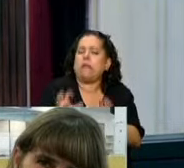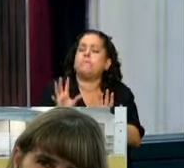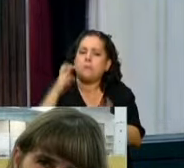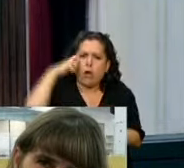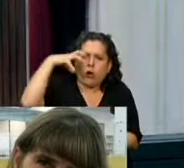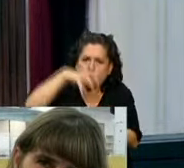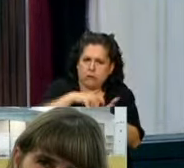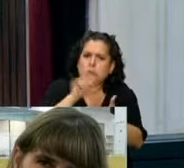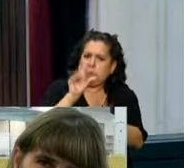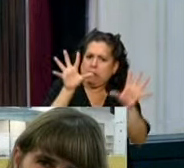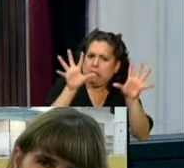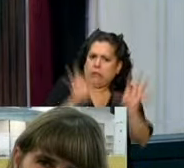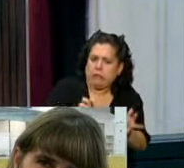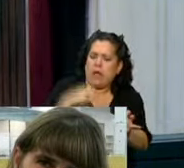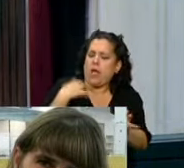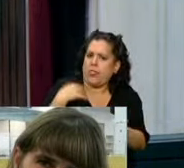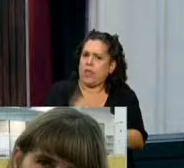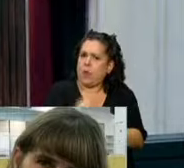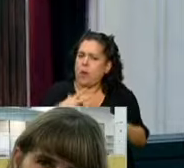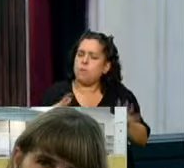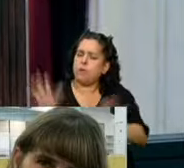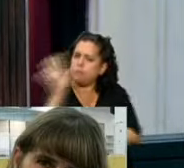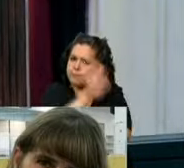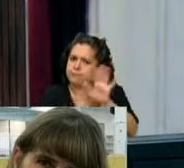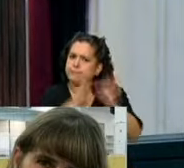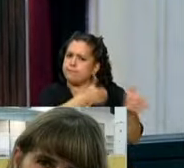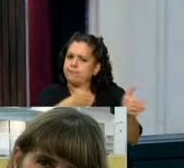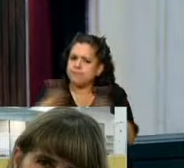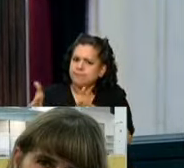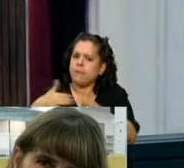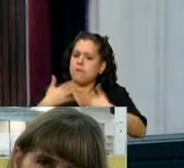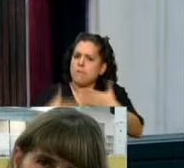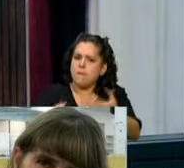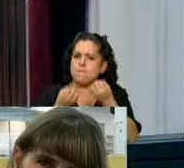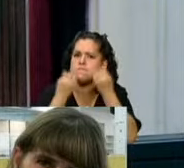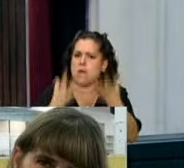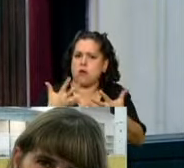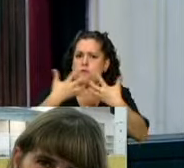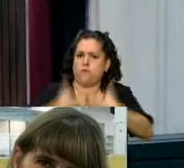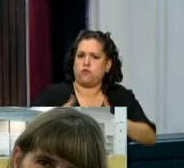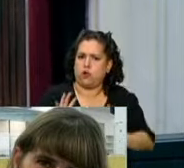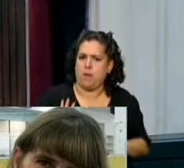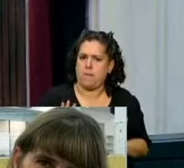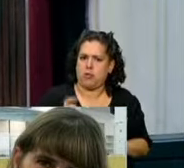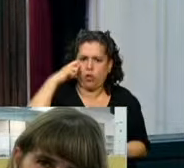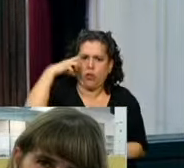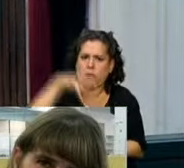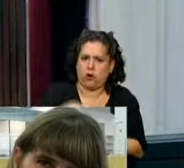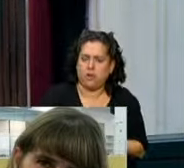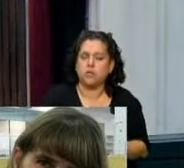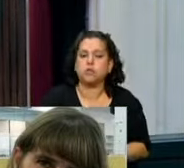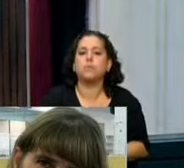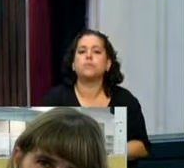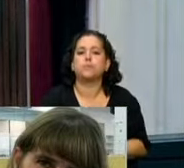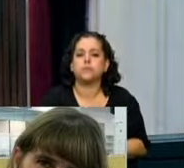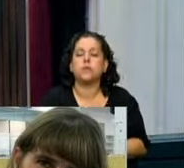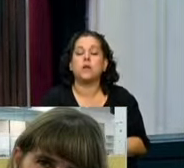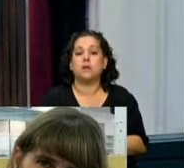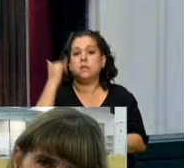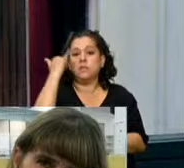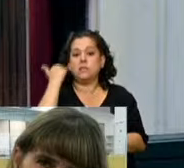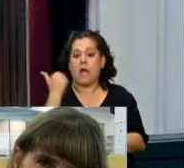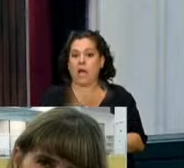relación a la inflación yo estoy casi segura de que sí que efectivamente ese punto puede puede salir perfectamente y a lo que